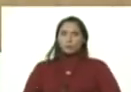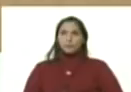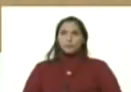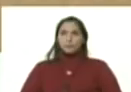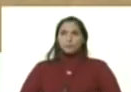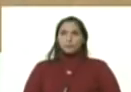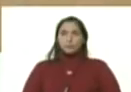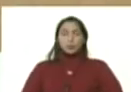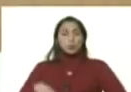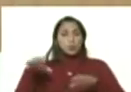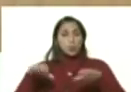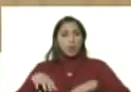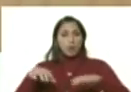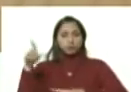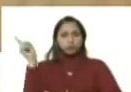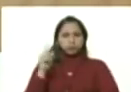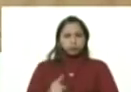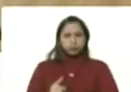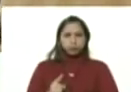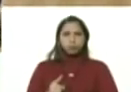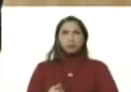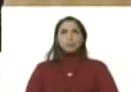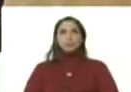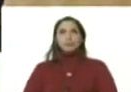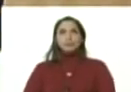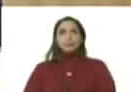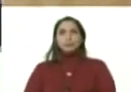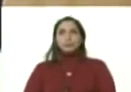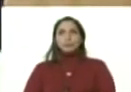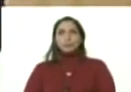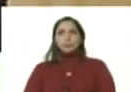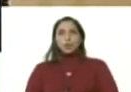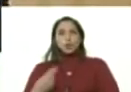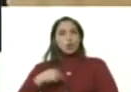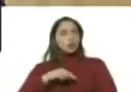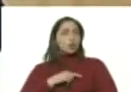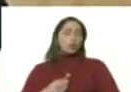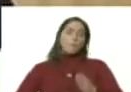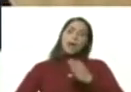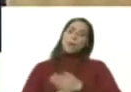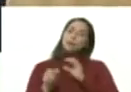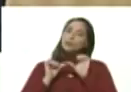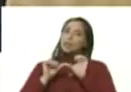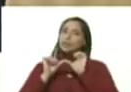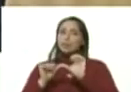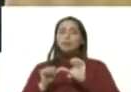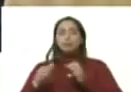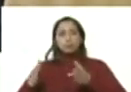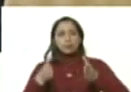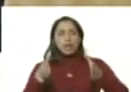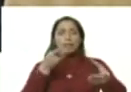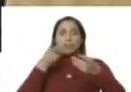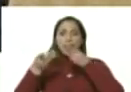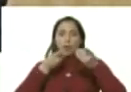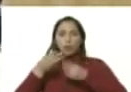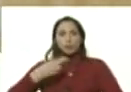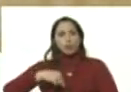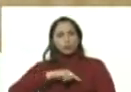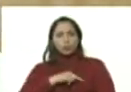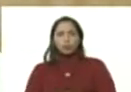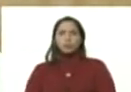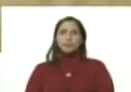Llueve, truene o relampaguee, nosotros vamos a seguir en la vía del diálogo. Y hemos apostado